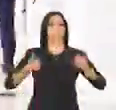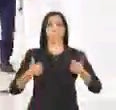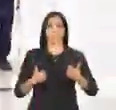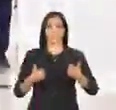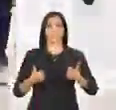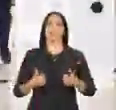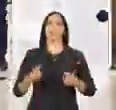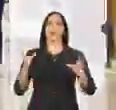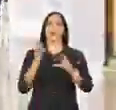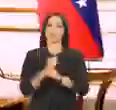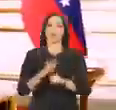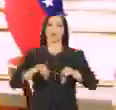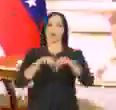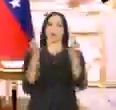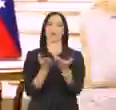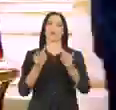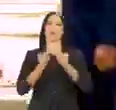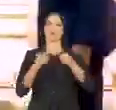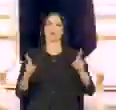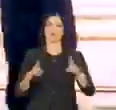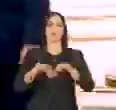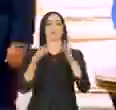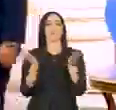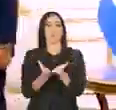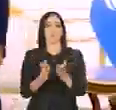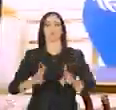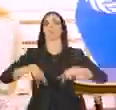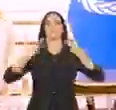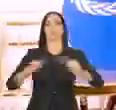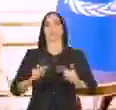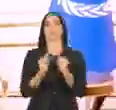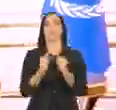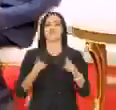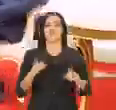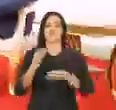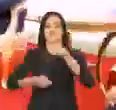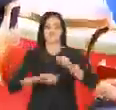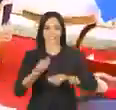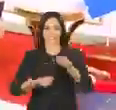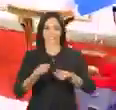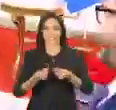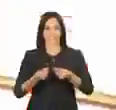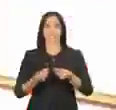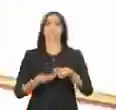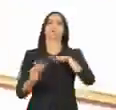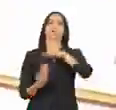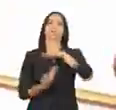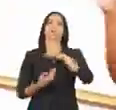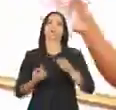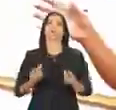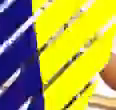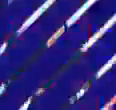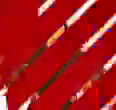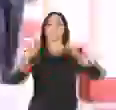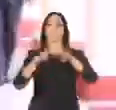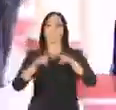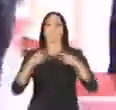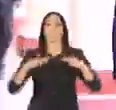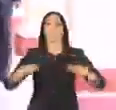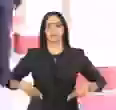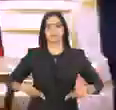hoy más que nunca creemos en un mundo diferente, y ese mundo nuevo y diferente se hace sobre la base de los